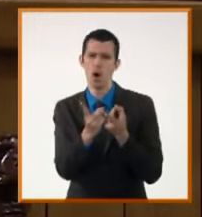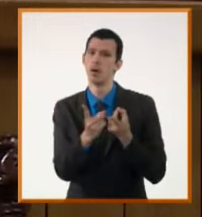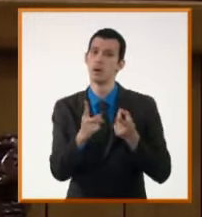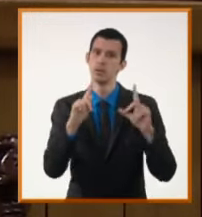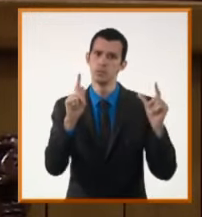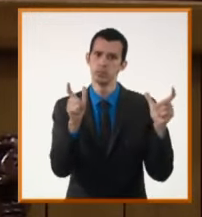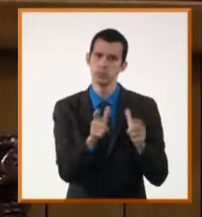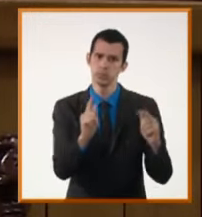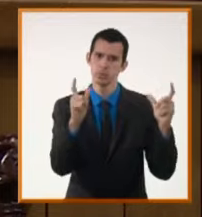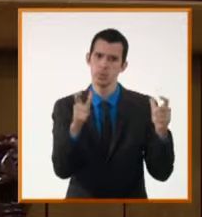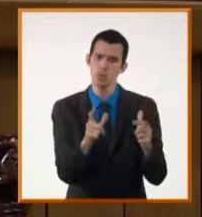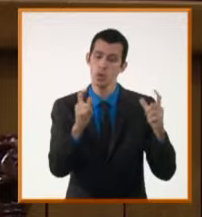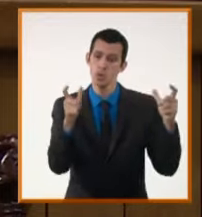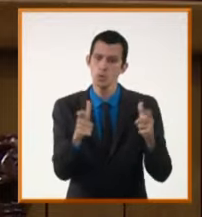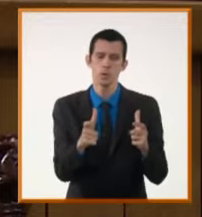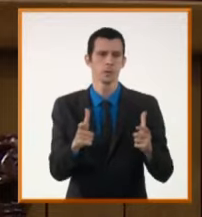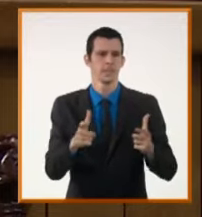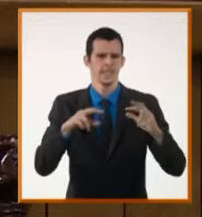Y ojo con la provincia.